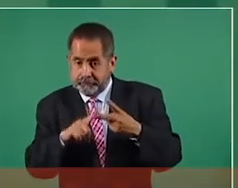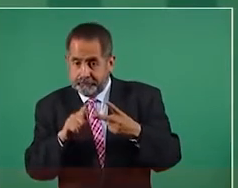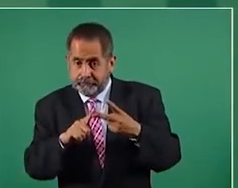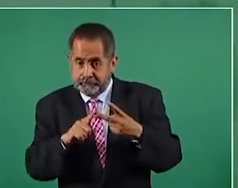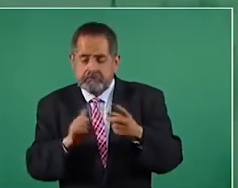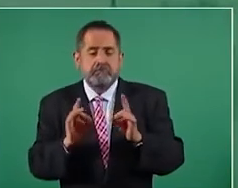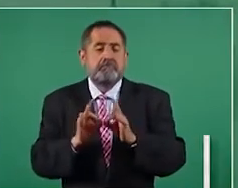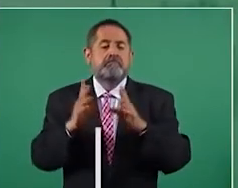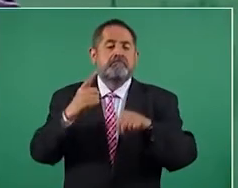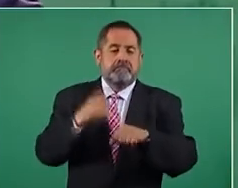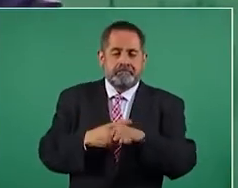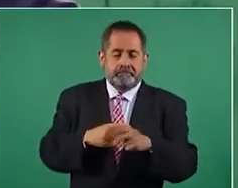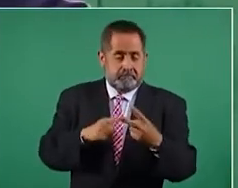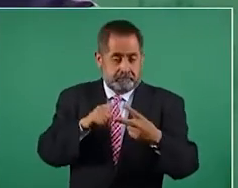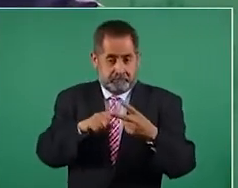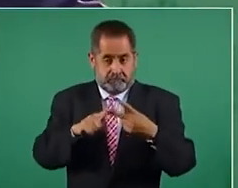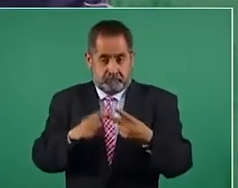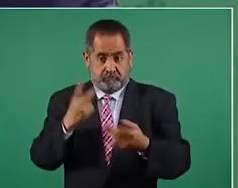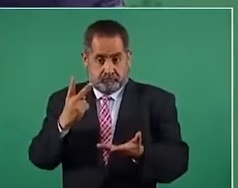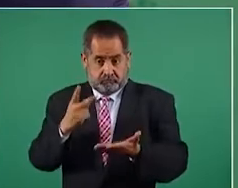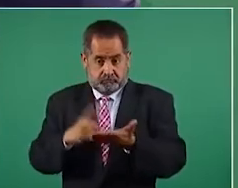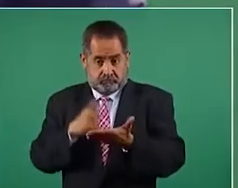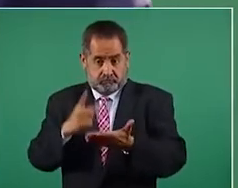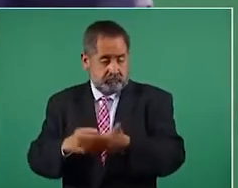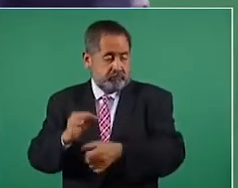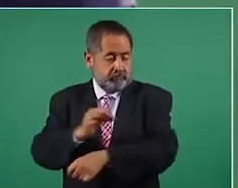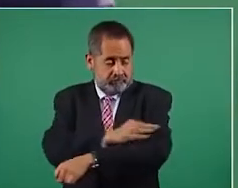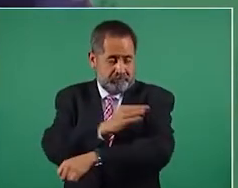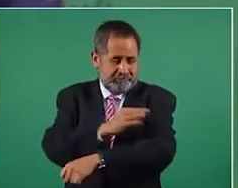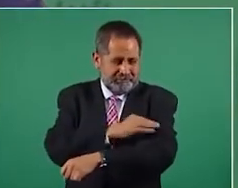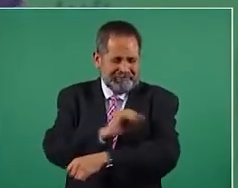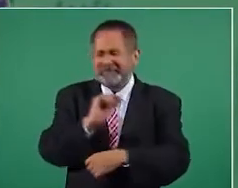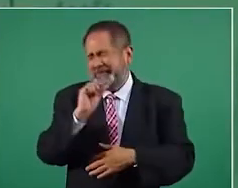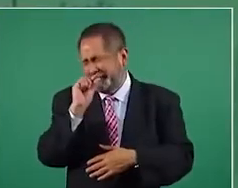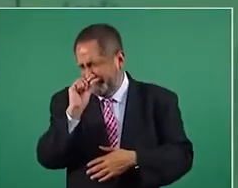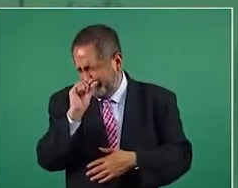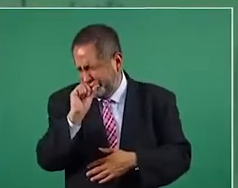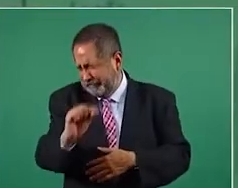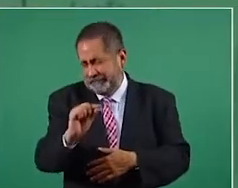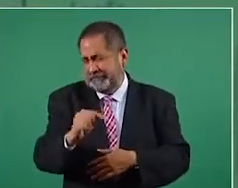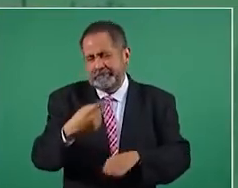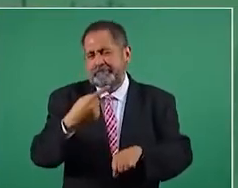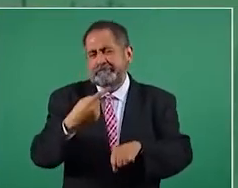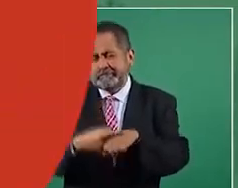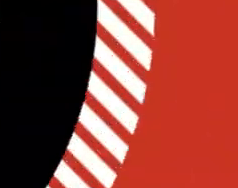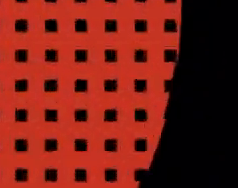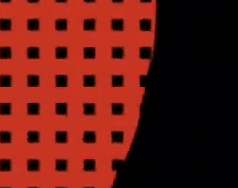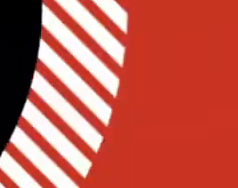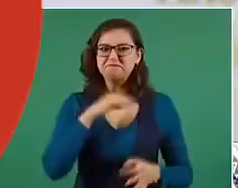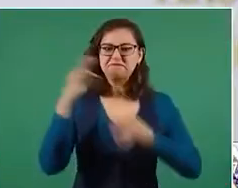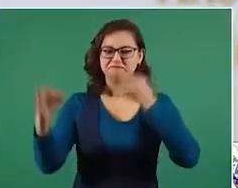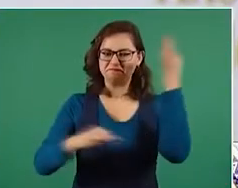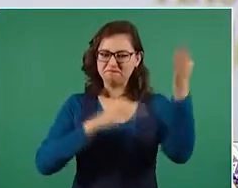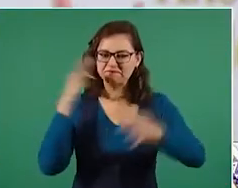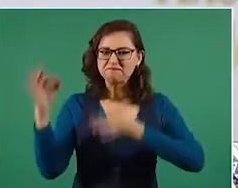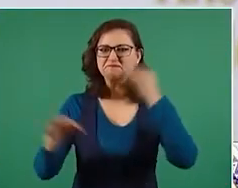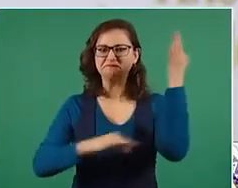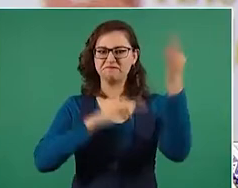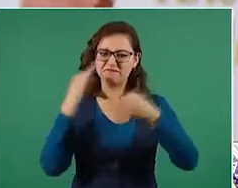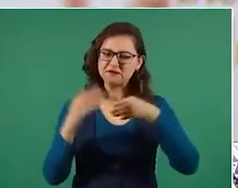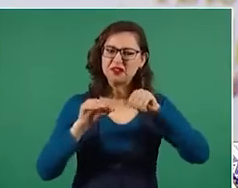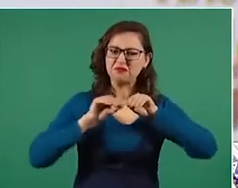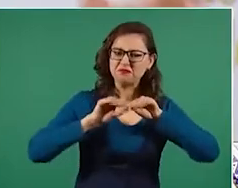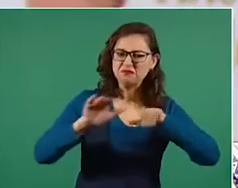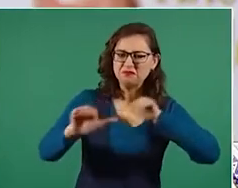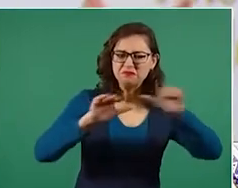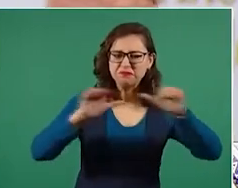Pero ya si tienen las dos dosis, es muy, pero mucho, muy, vamos, a